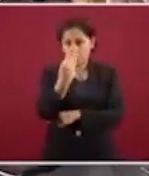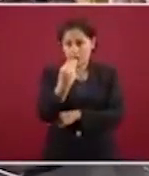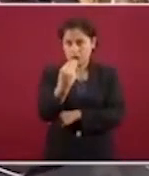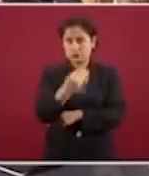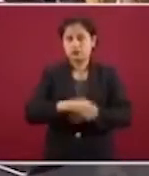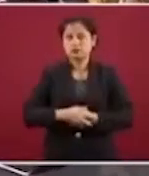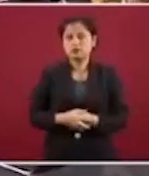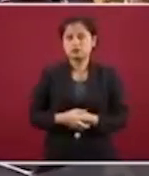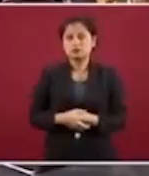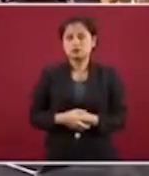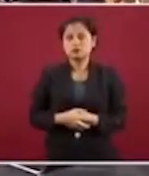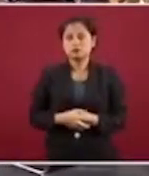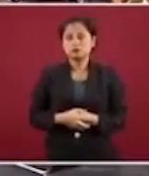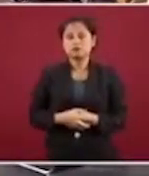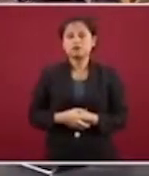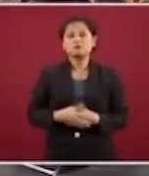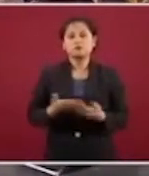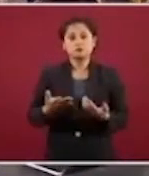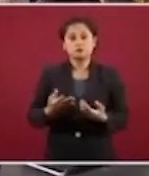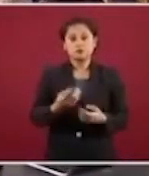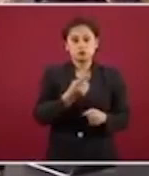visitar cuatro hospitales.